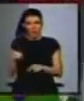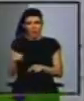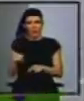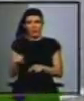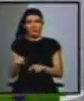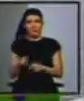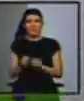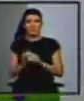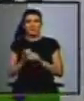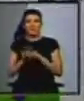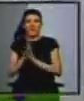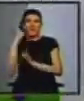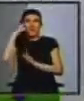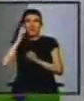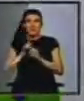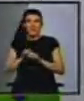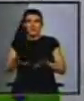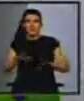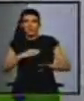temor por Providencia.